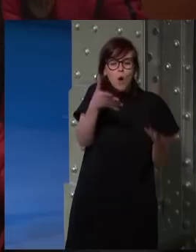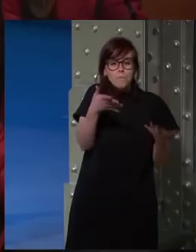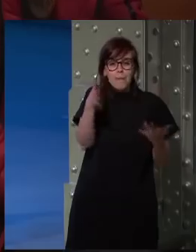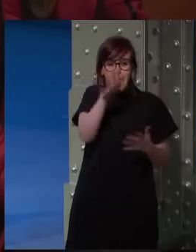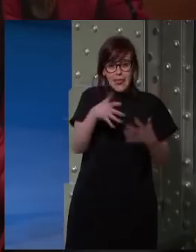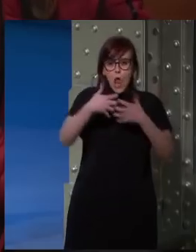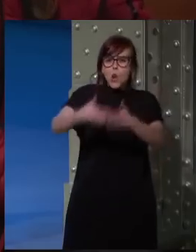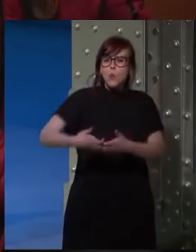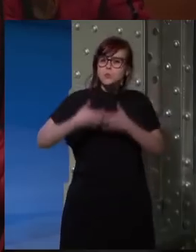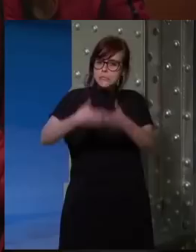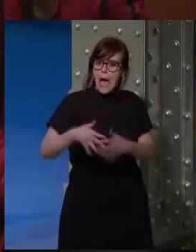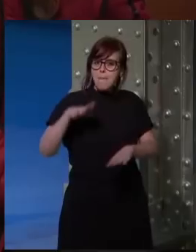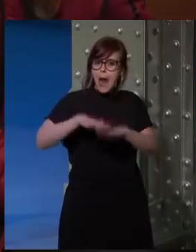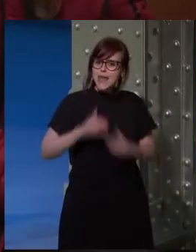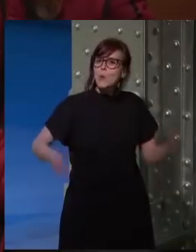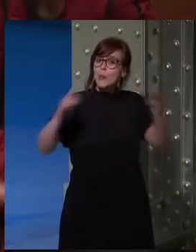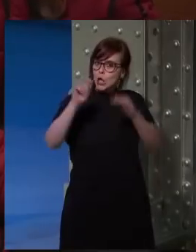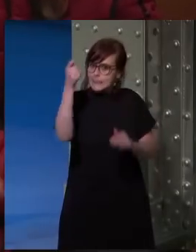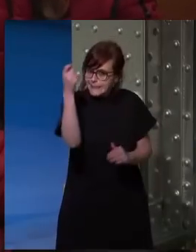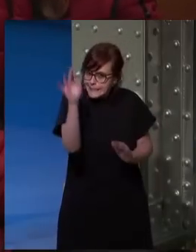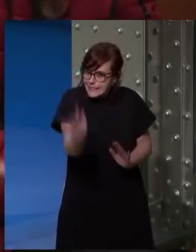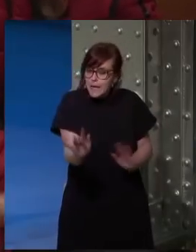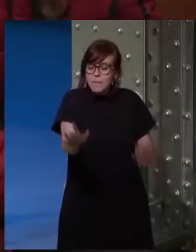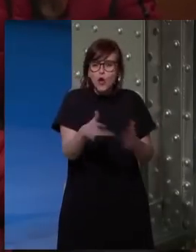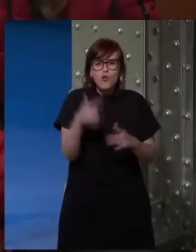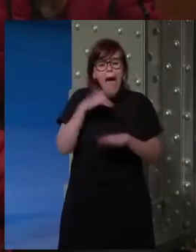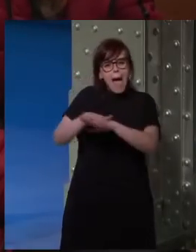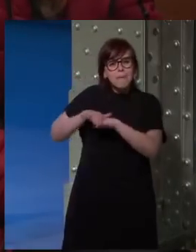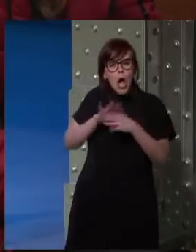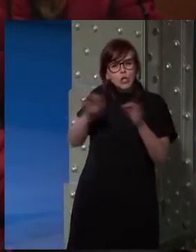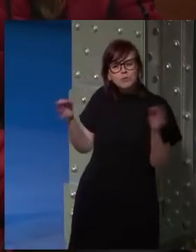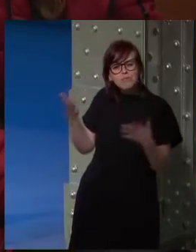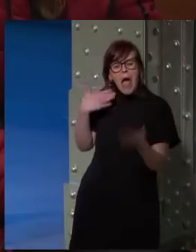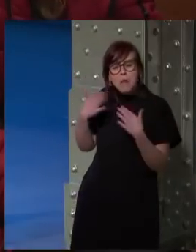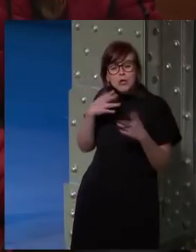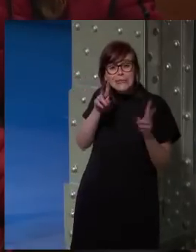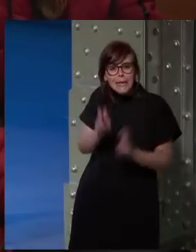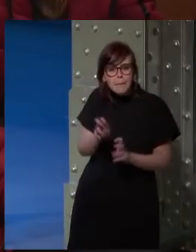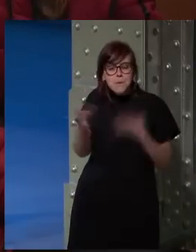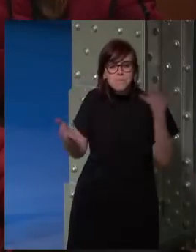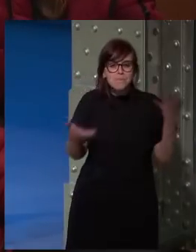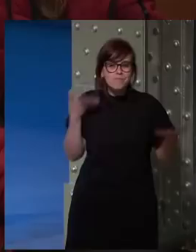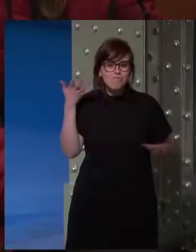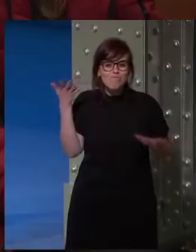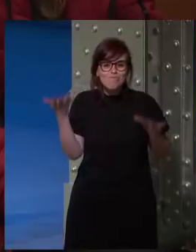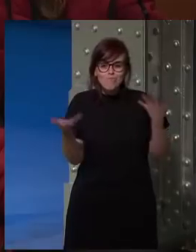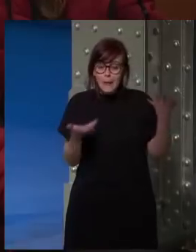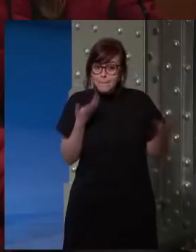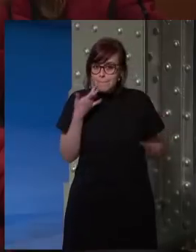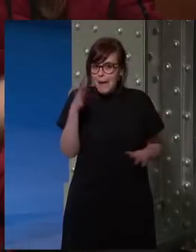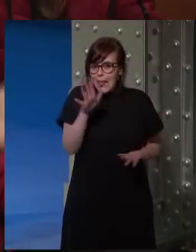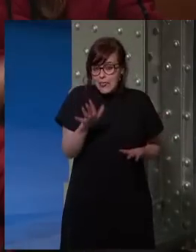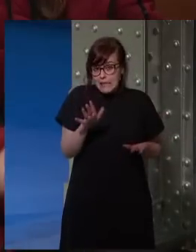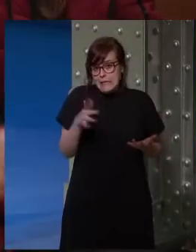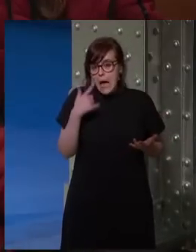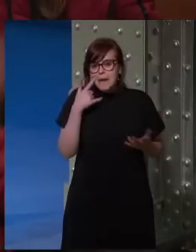por la igualdad? Porque muchas veces cuando yo hablo con mis amigos sobre este tema, sin que ellos